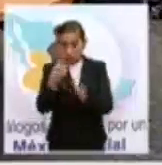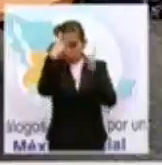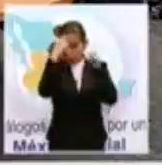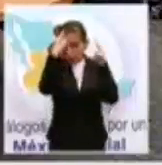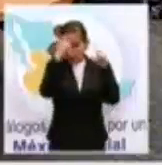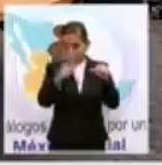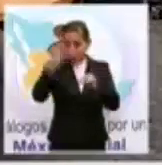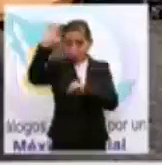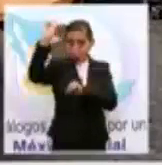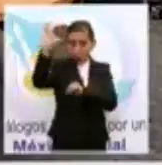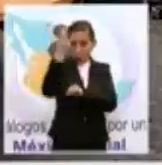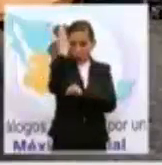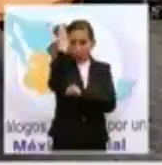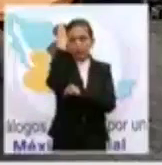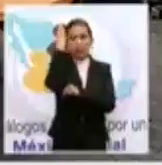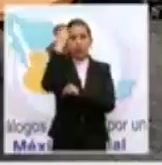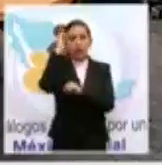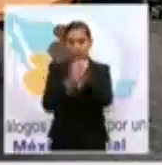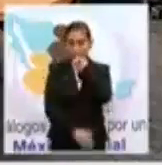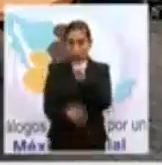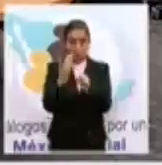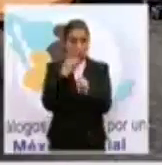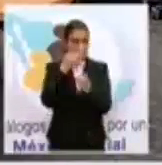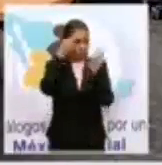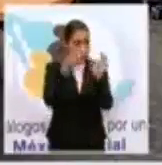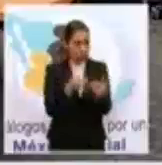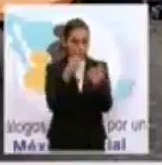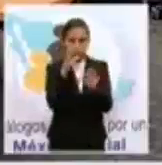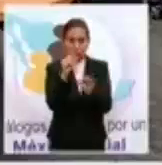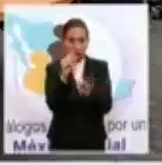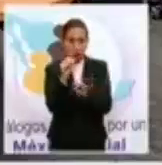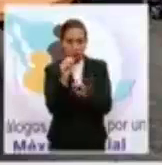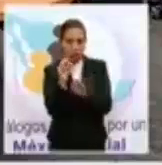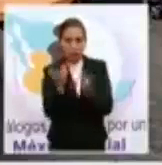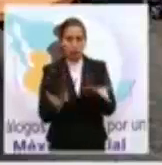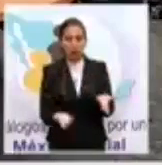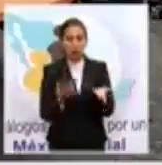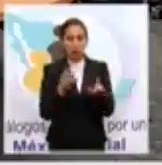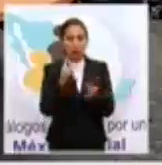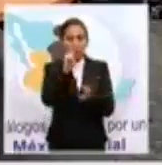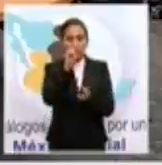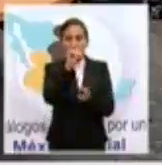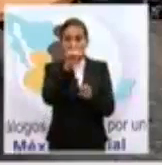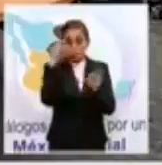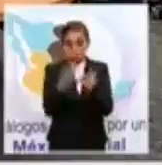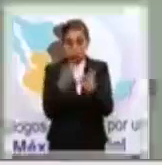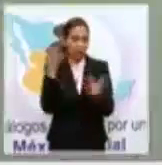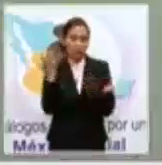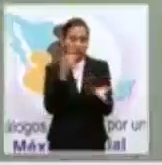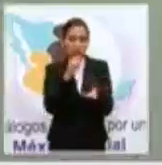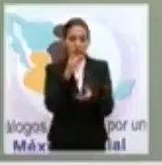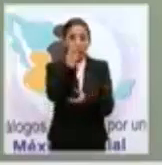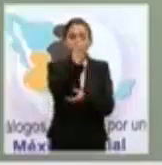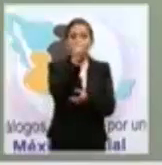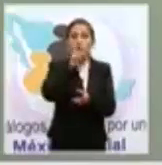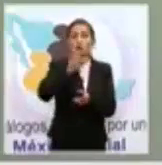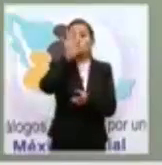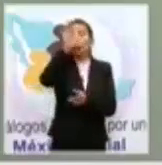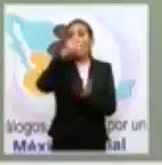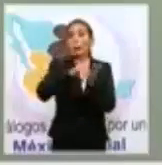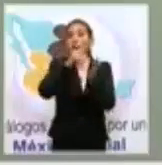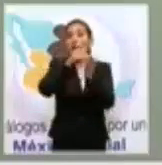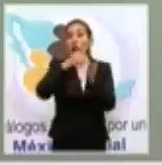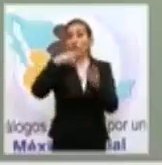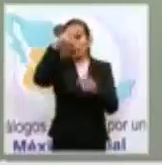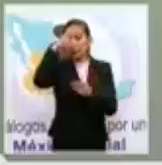egresaron de educación superior, no necesariamente terminaron todos los cursos o obtuvieron sobre todo la tesis, ¿sí? 3.5 millones